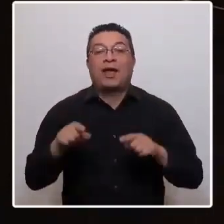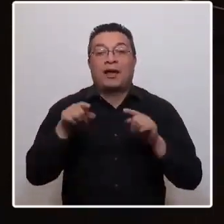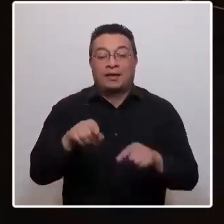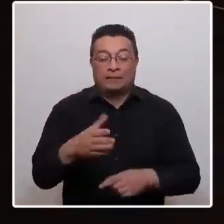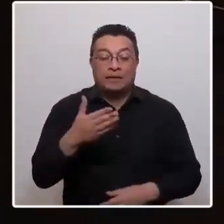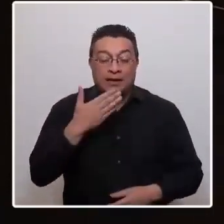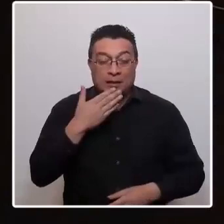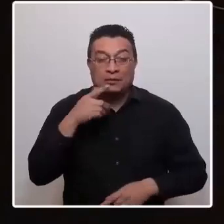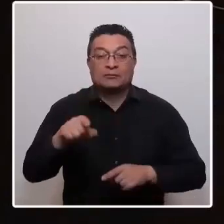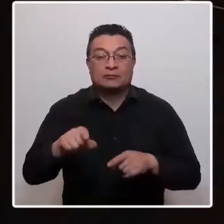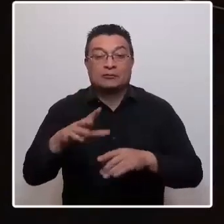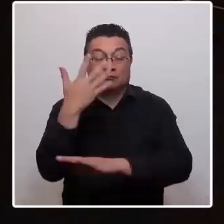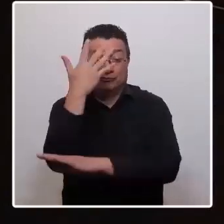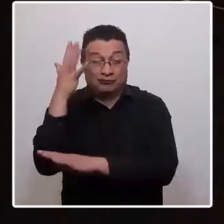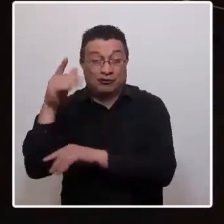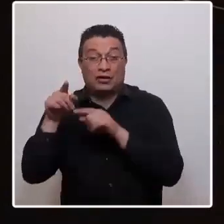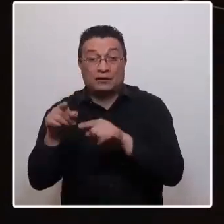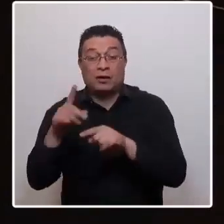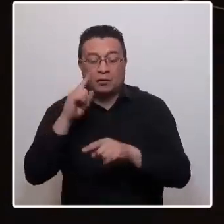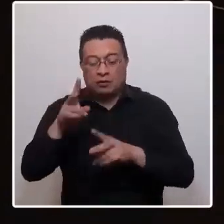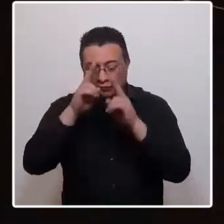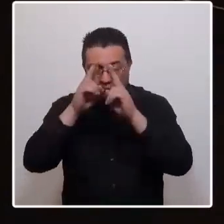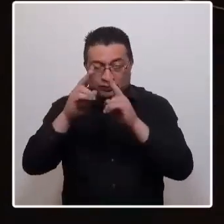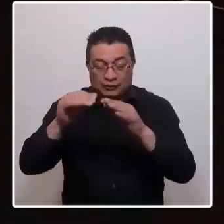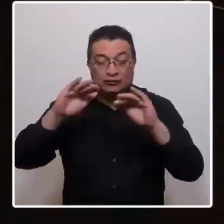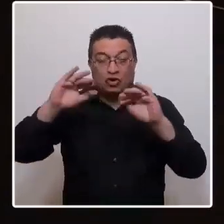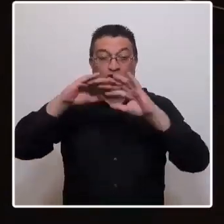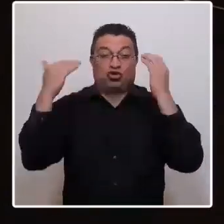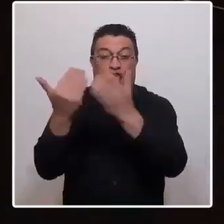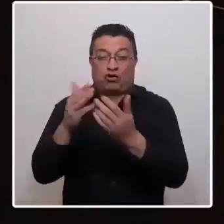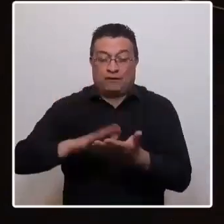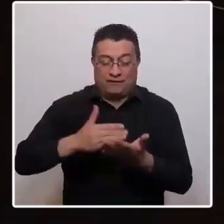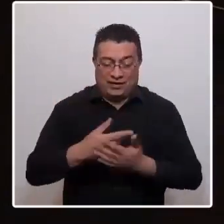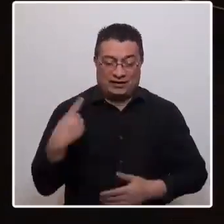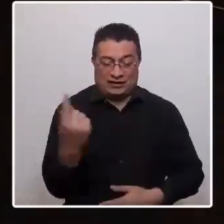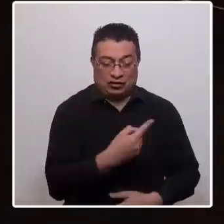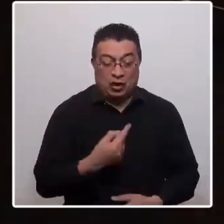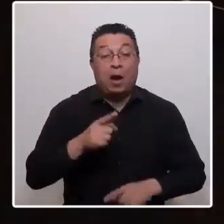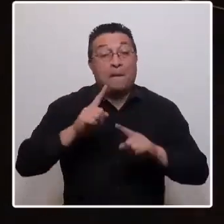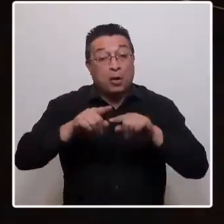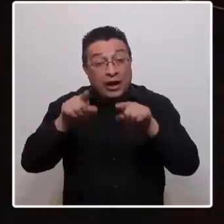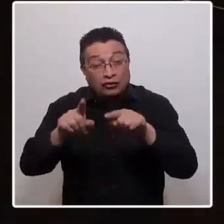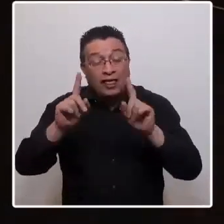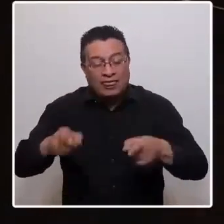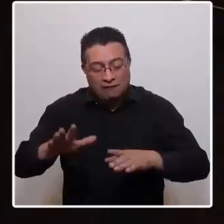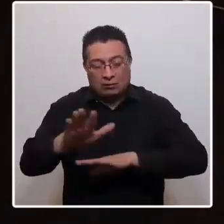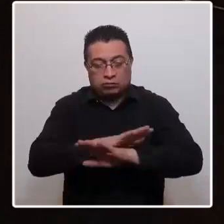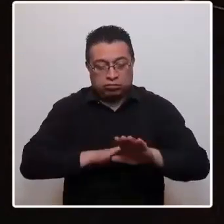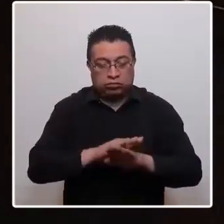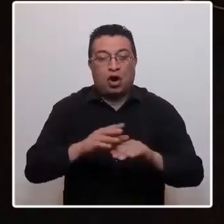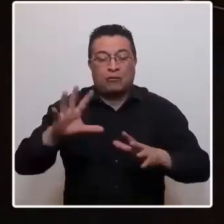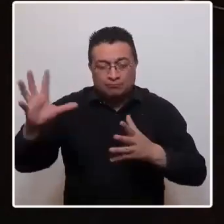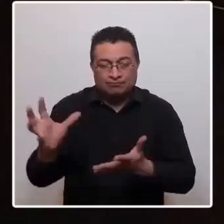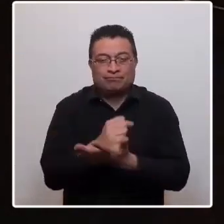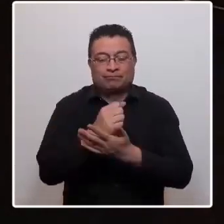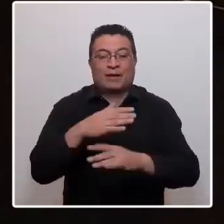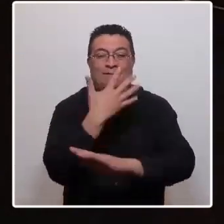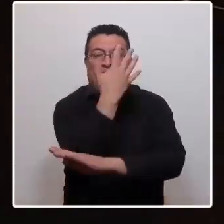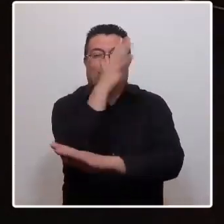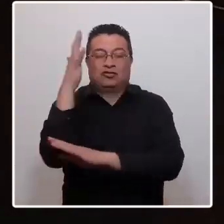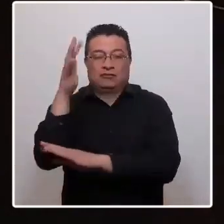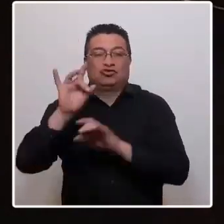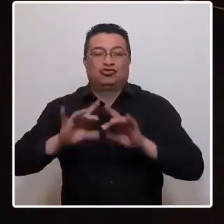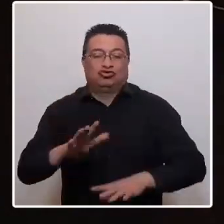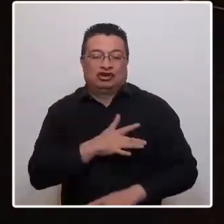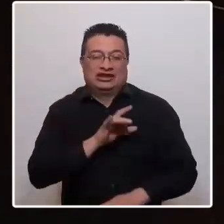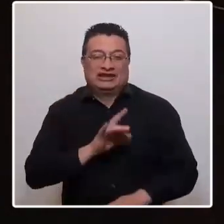modelo forestal es planificar en base a la sustentabilidad y el bienestar de todas. Por eso debemos proteger y recuperar el bosque nativo, porque más del 70% de